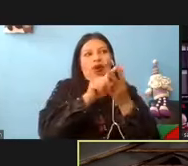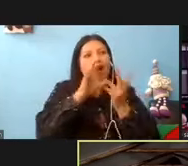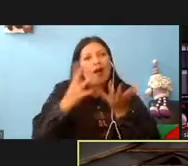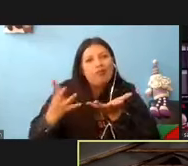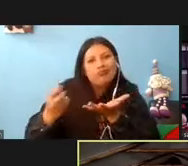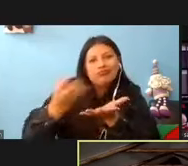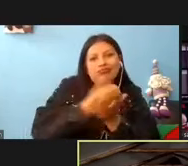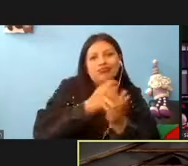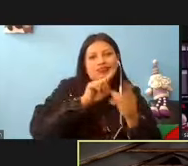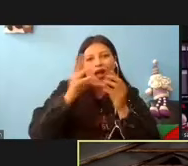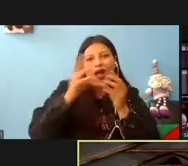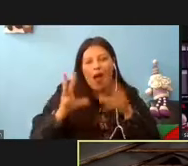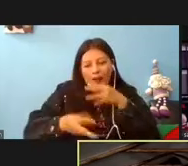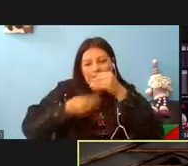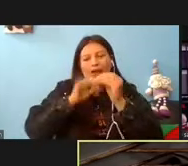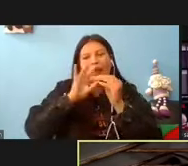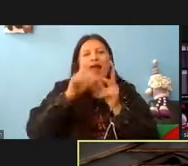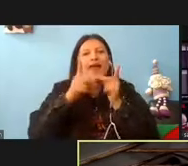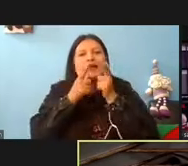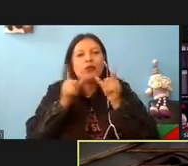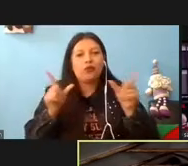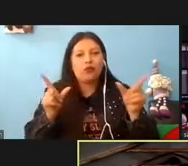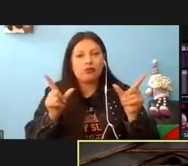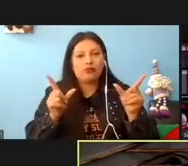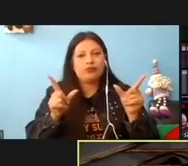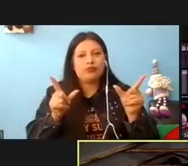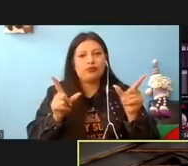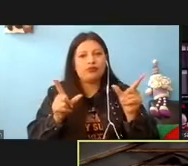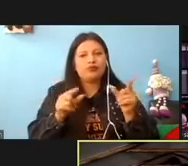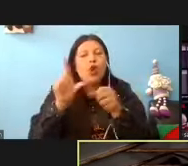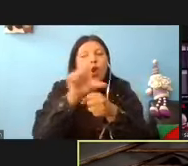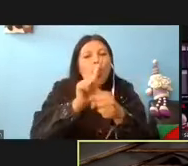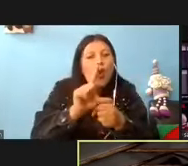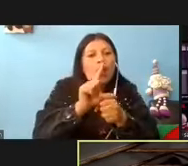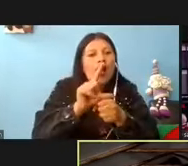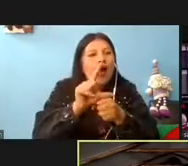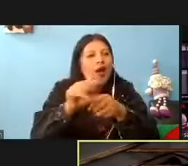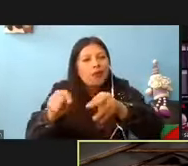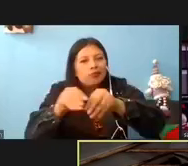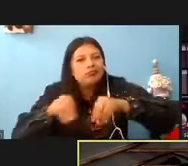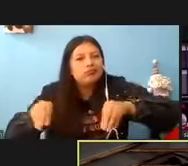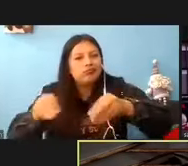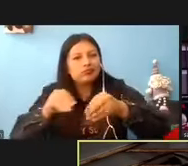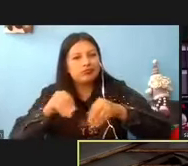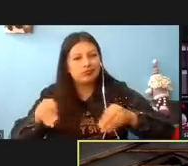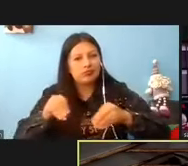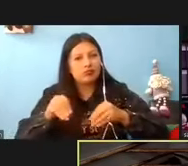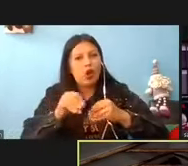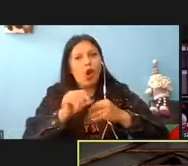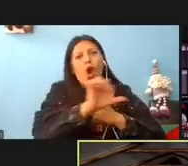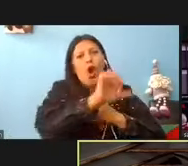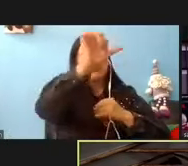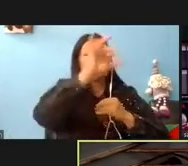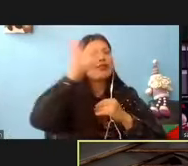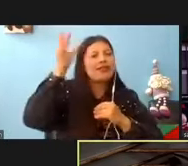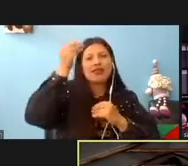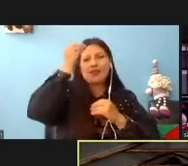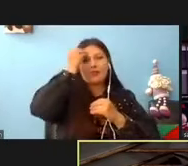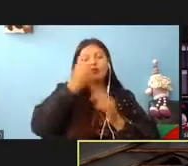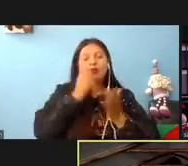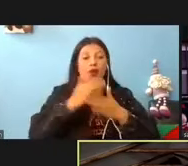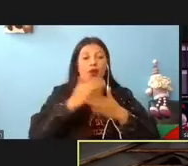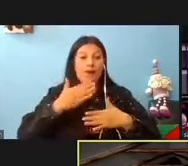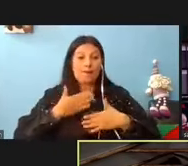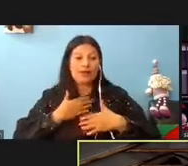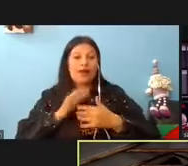recoge mucho más el lenguaje local y territorializado que otro tipo de disciplinas como la mía, que